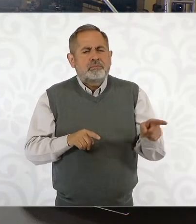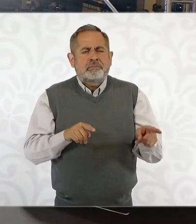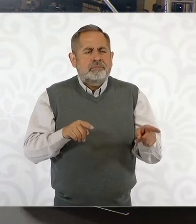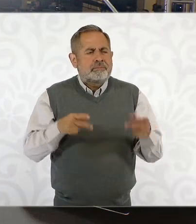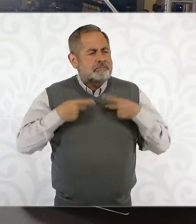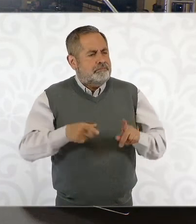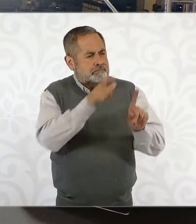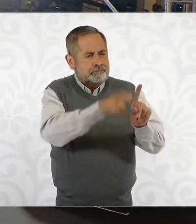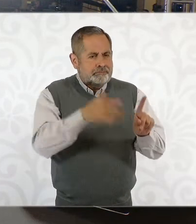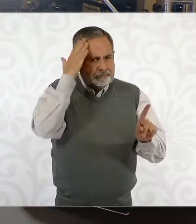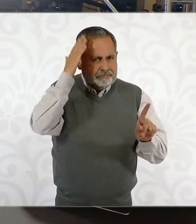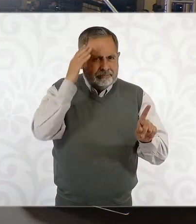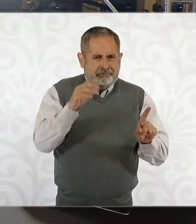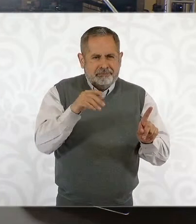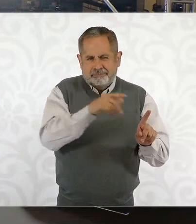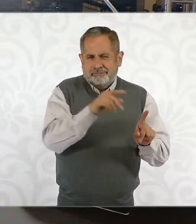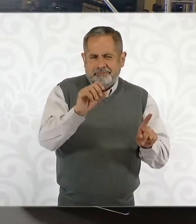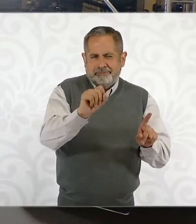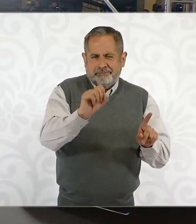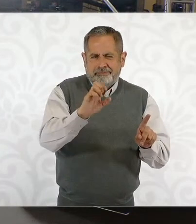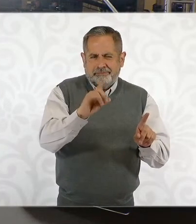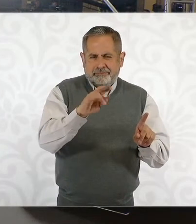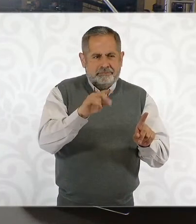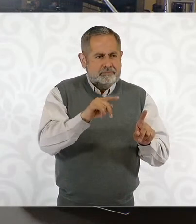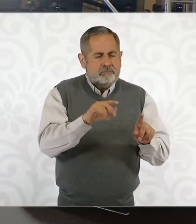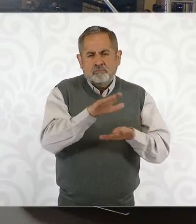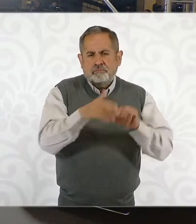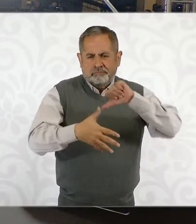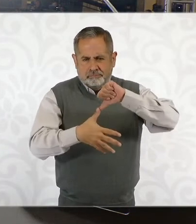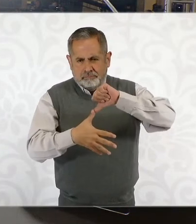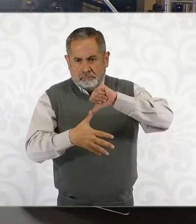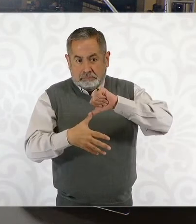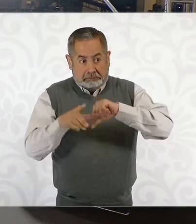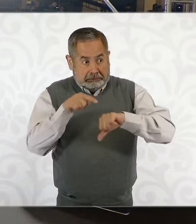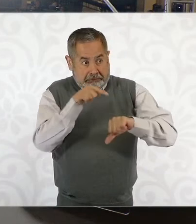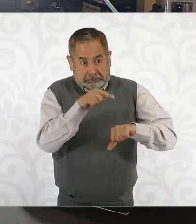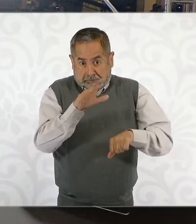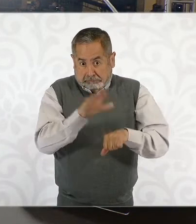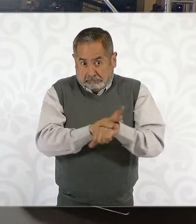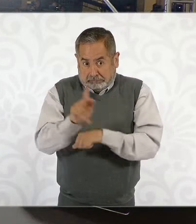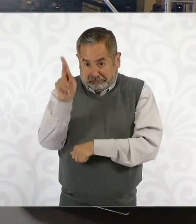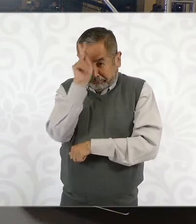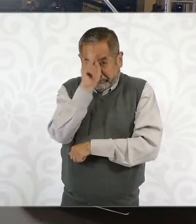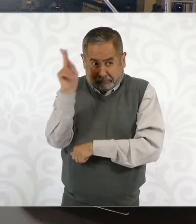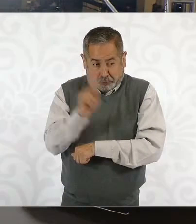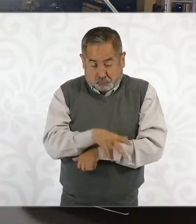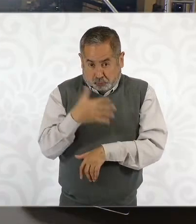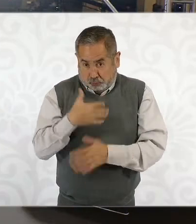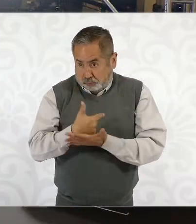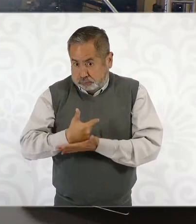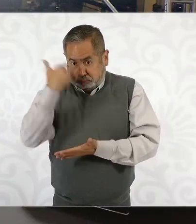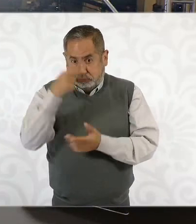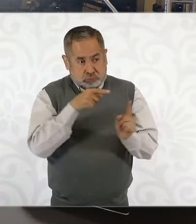la punta de uno de los icebergs que flotan en América Latina y en México. Analistas del tema advierten